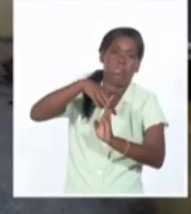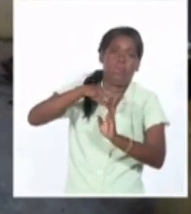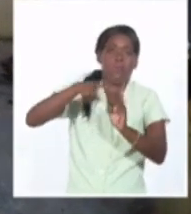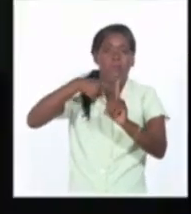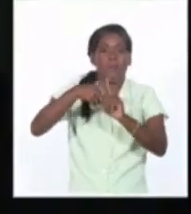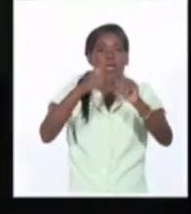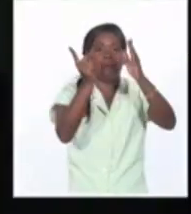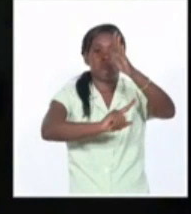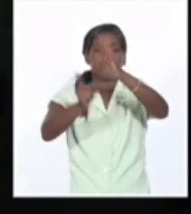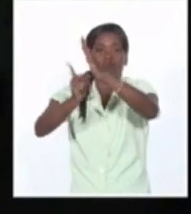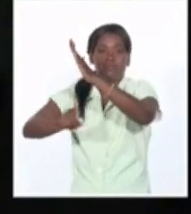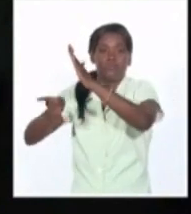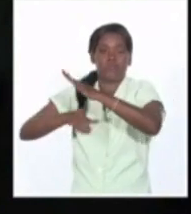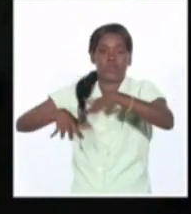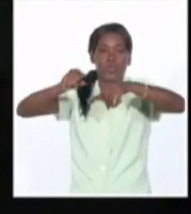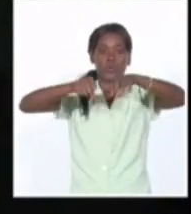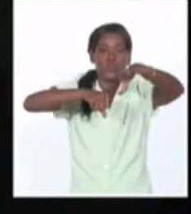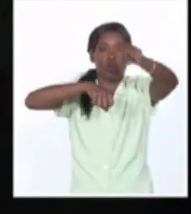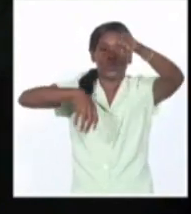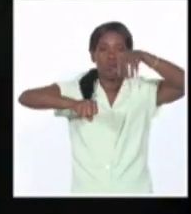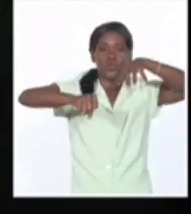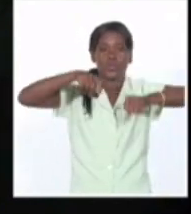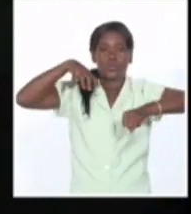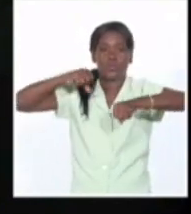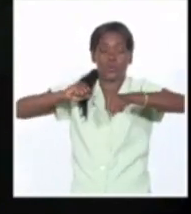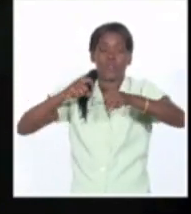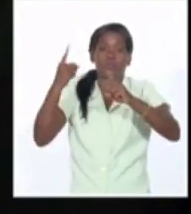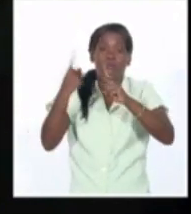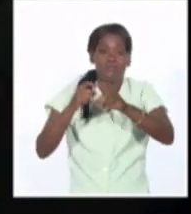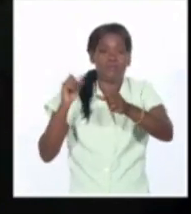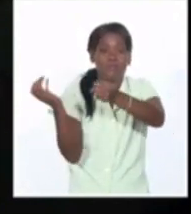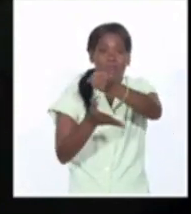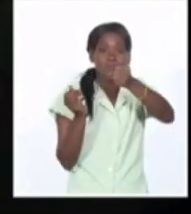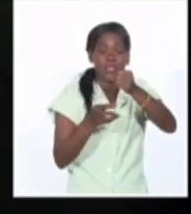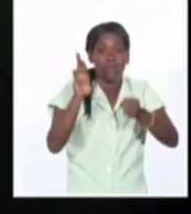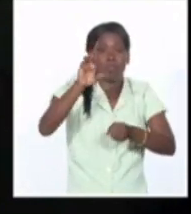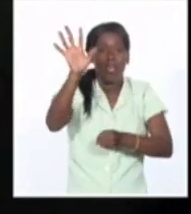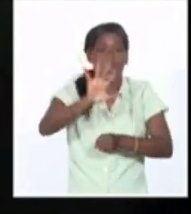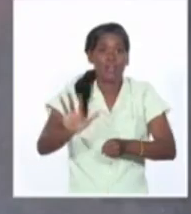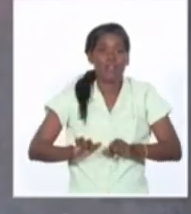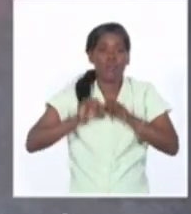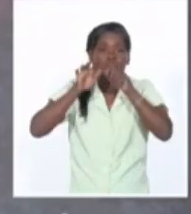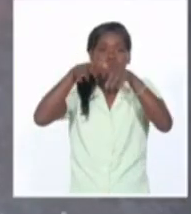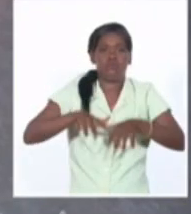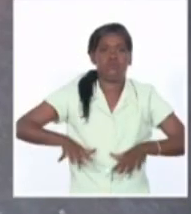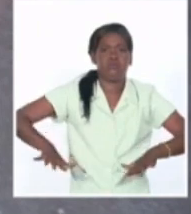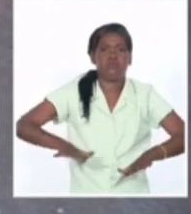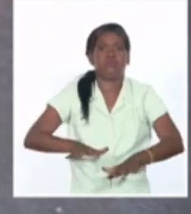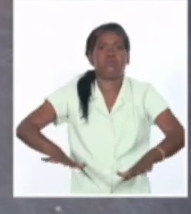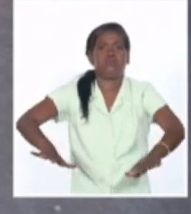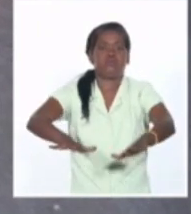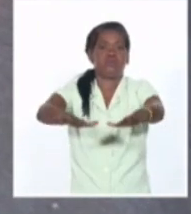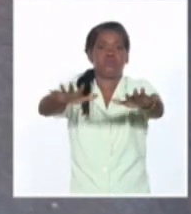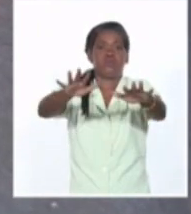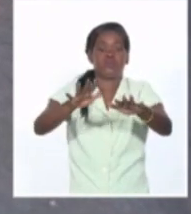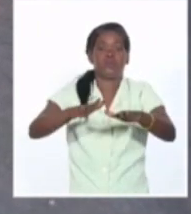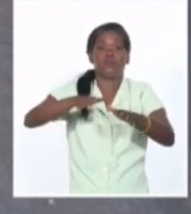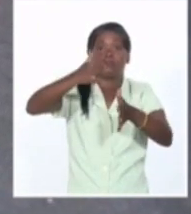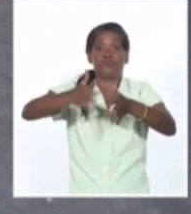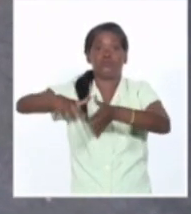ríos y cañadas. En este territorio, la salida de su cauce del río Jiguaní, sin precedentes en la historia, según